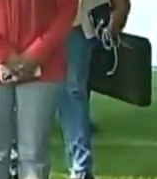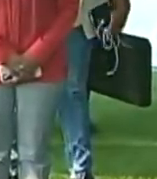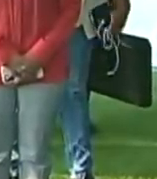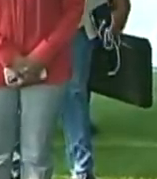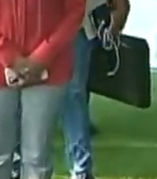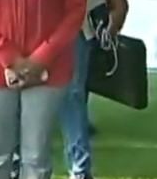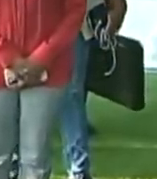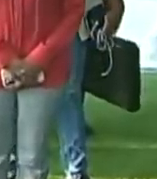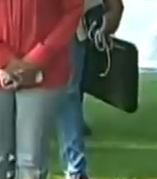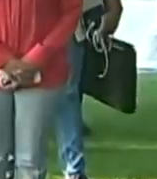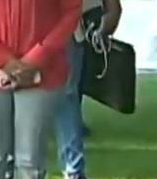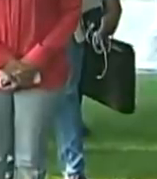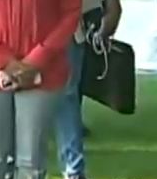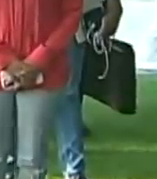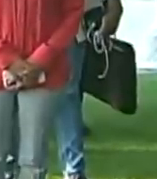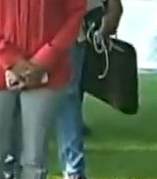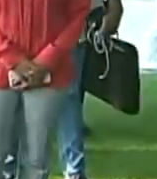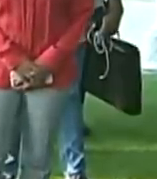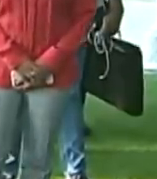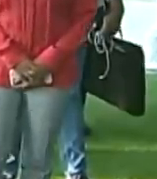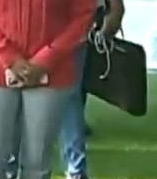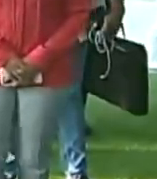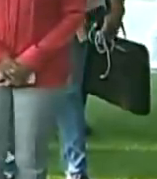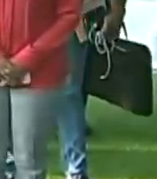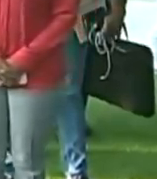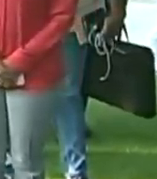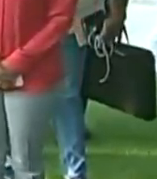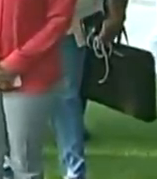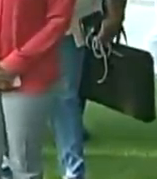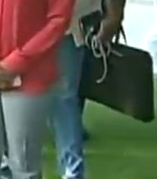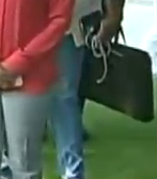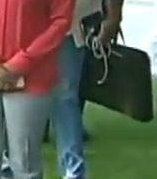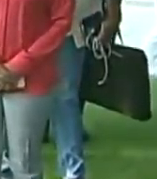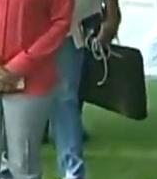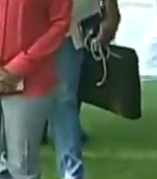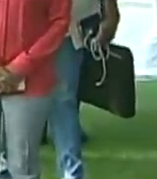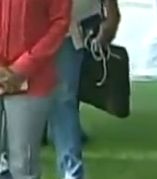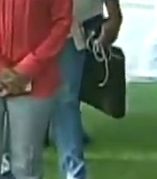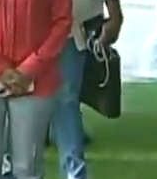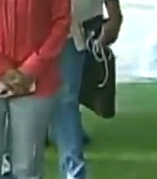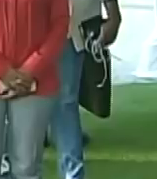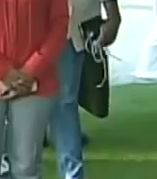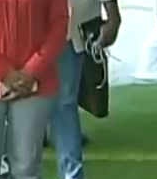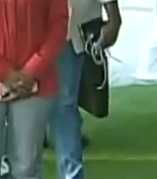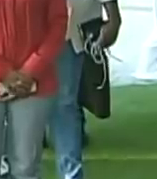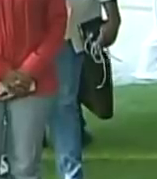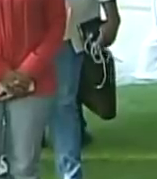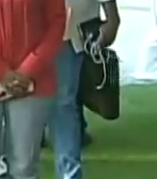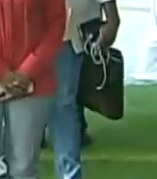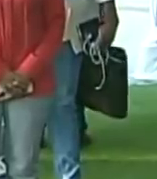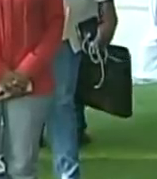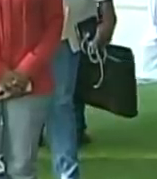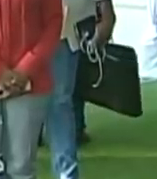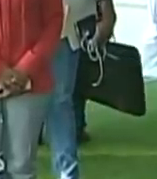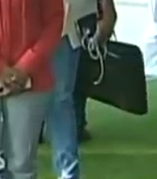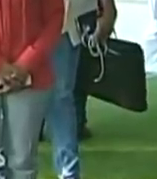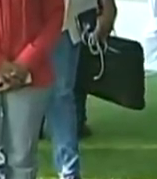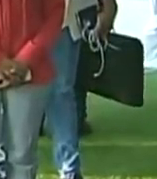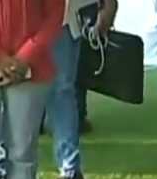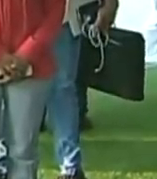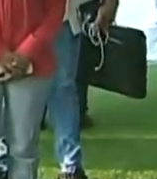estén. Usted que me escucha, usted que quiere un emprendimiento, usted que está